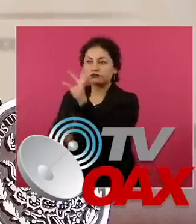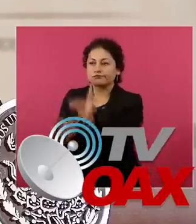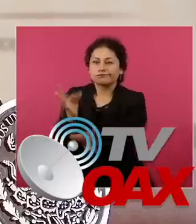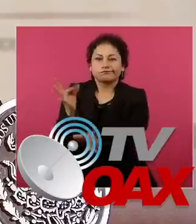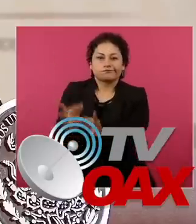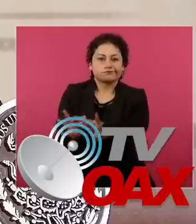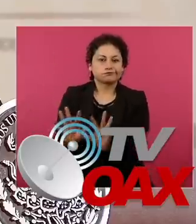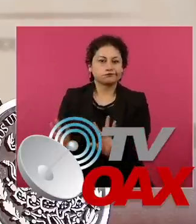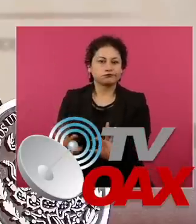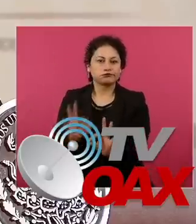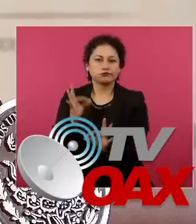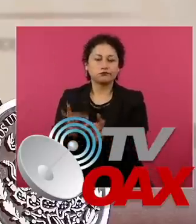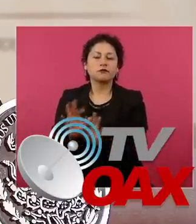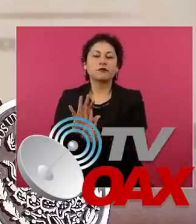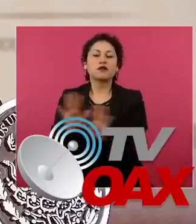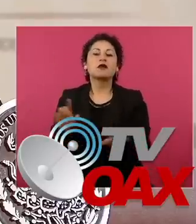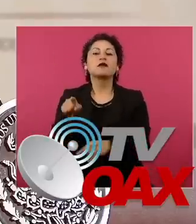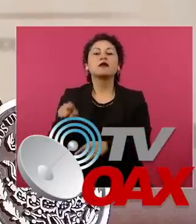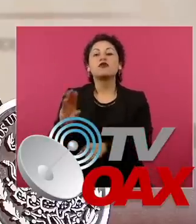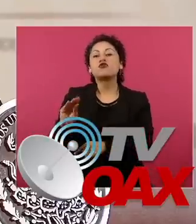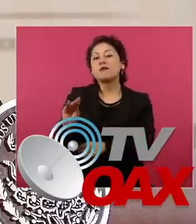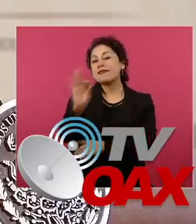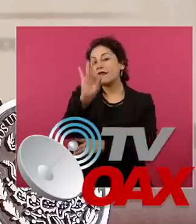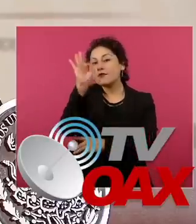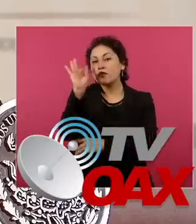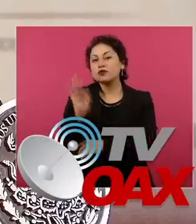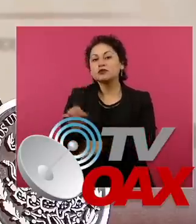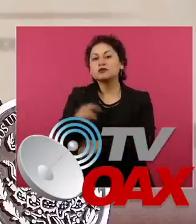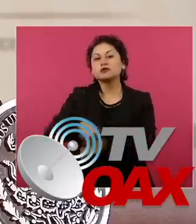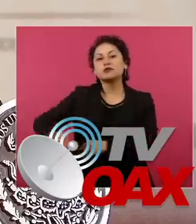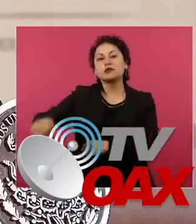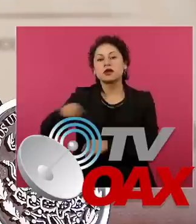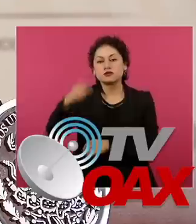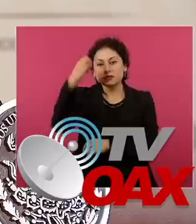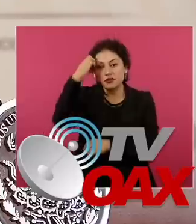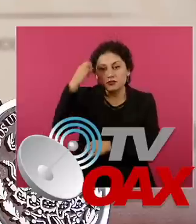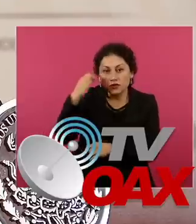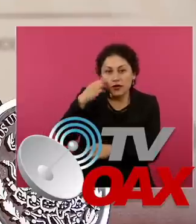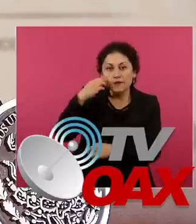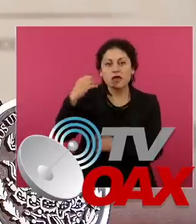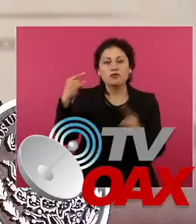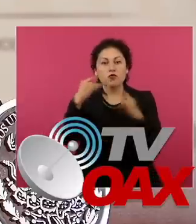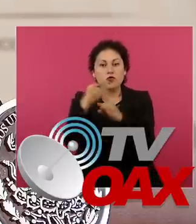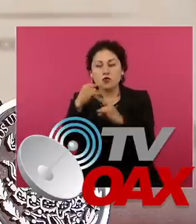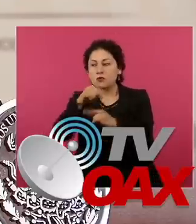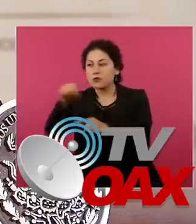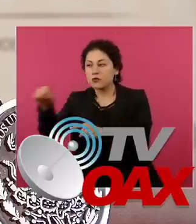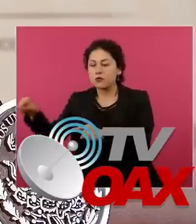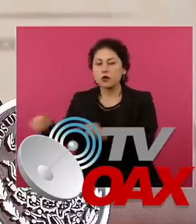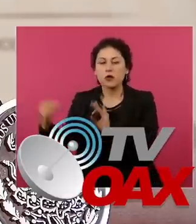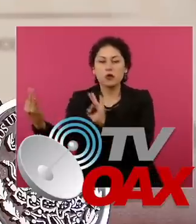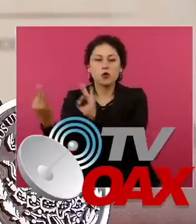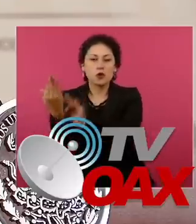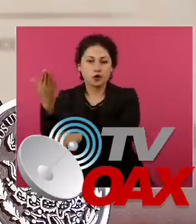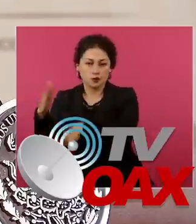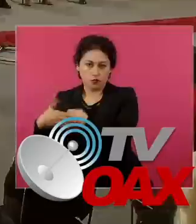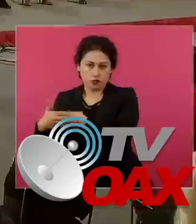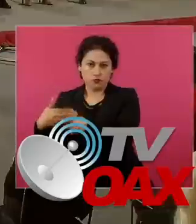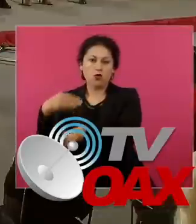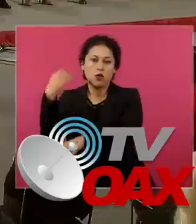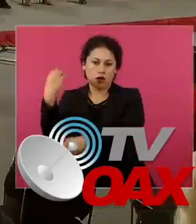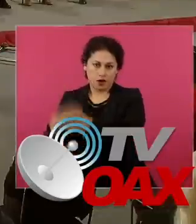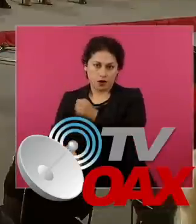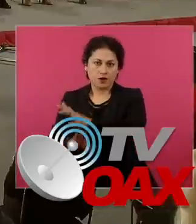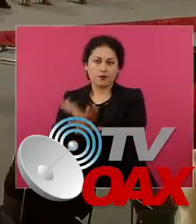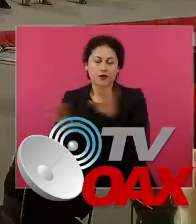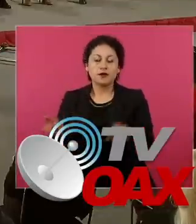terminados. El 90% se lleva en los pasos vehiculares, que estarán terminados en las próximas semanas. Los viaductos donde